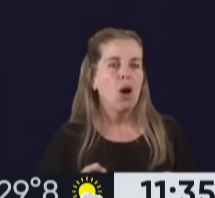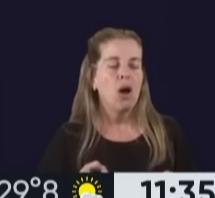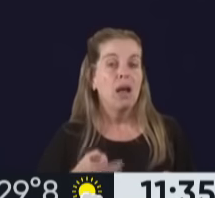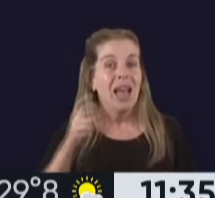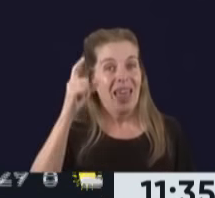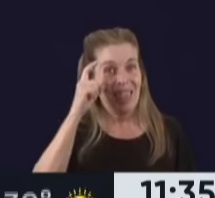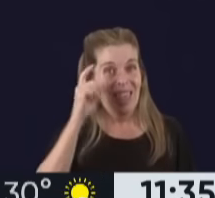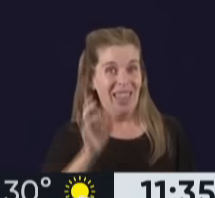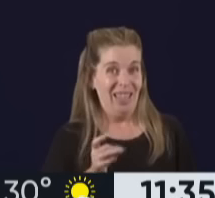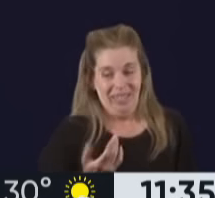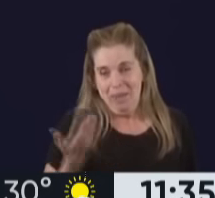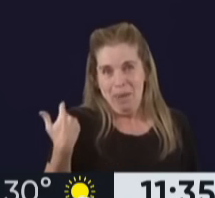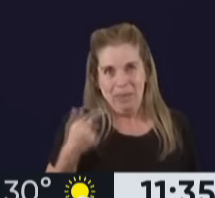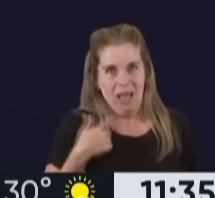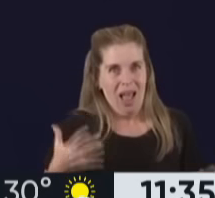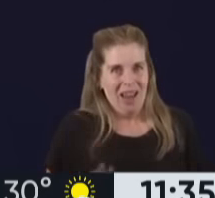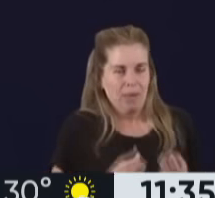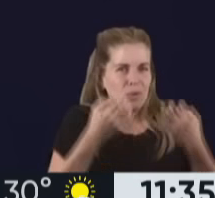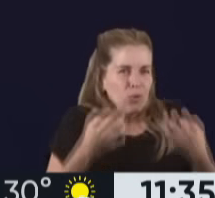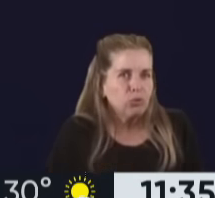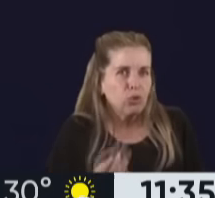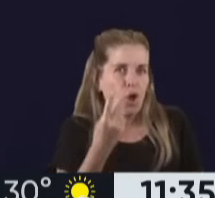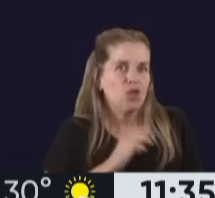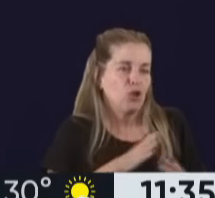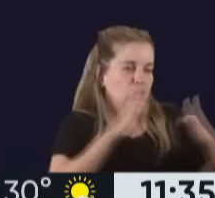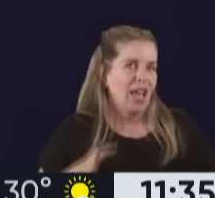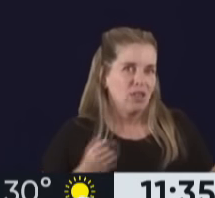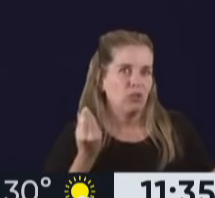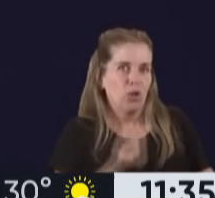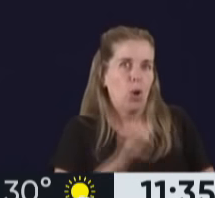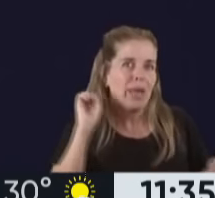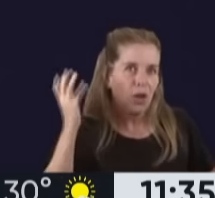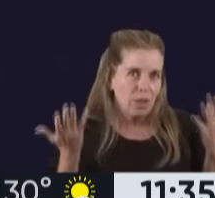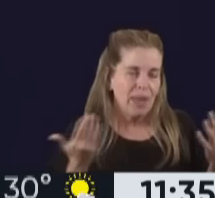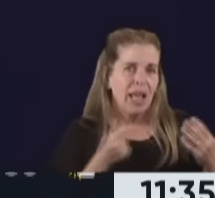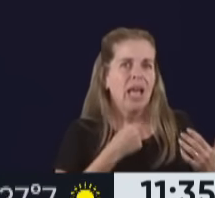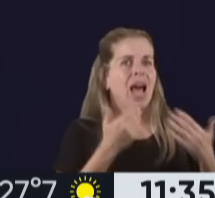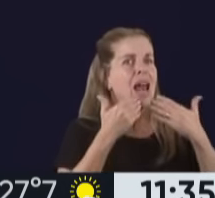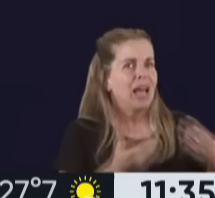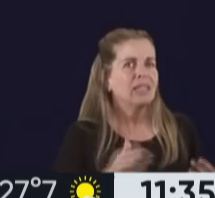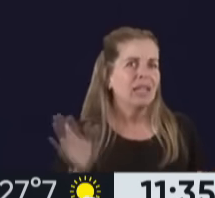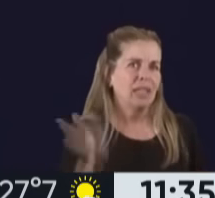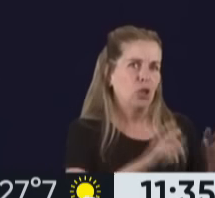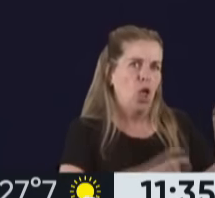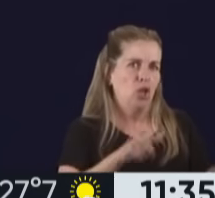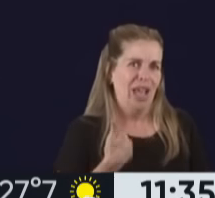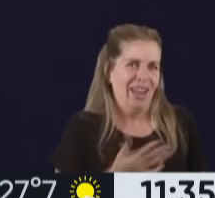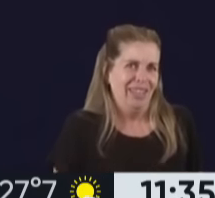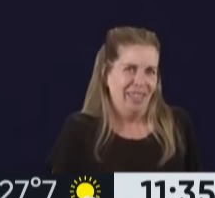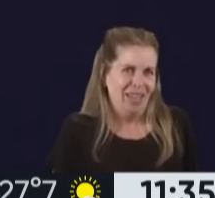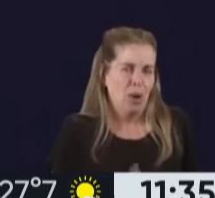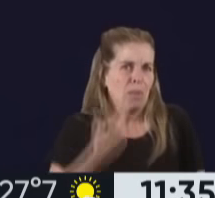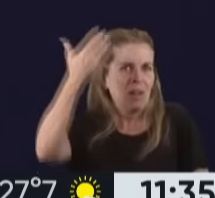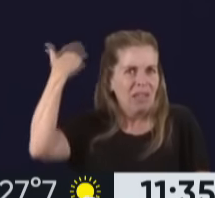10 de diciembre pasado la mitad de este mandato de gobierno. Luego de que la clase política